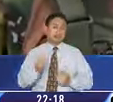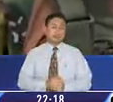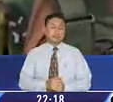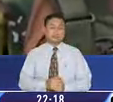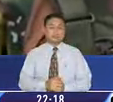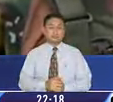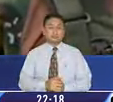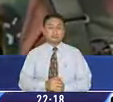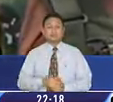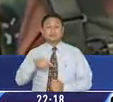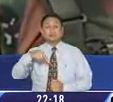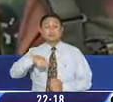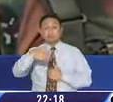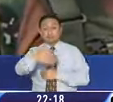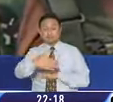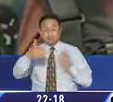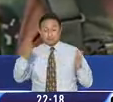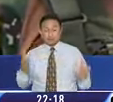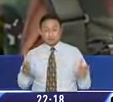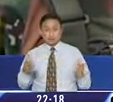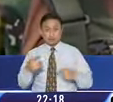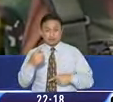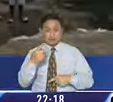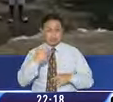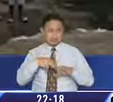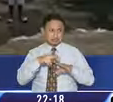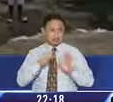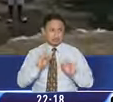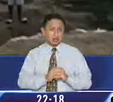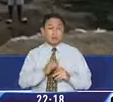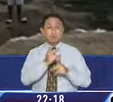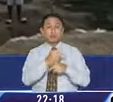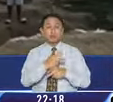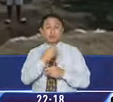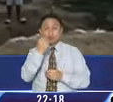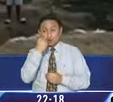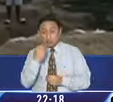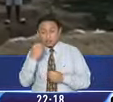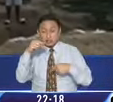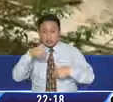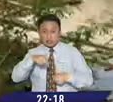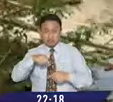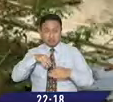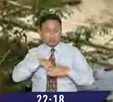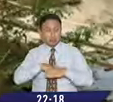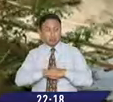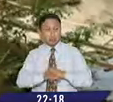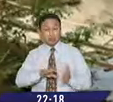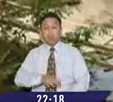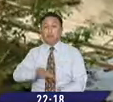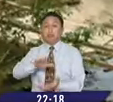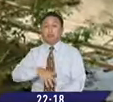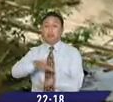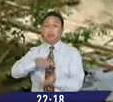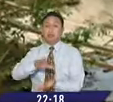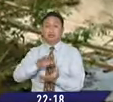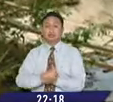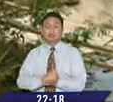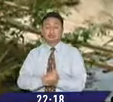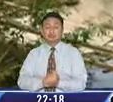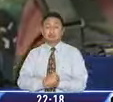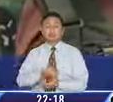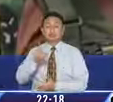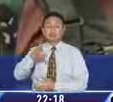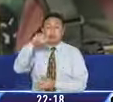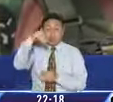incluido en las mercaderías de tráfico común, como son productos perecibles, productos de primera necesidad, inclusive electrodomésticos. Ahí